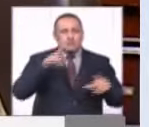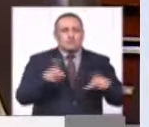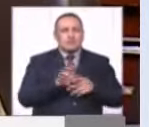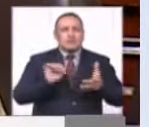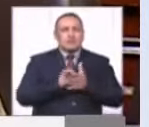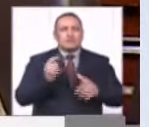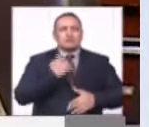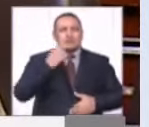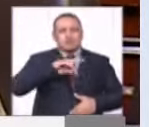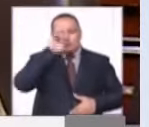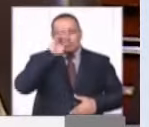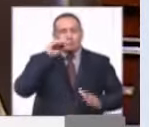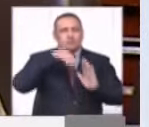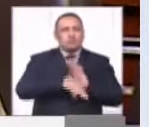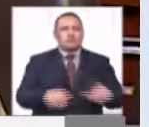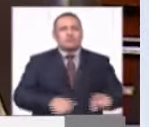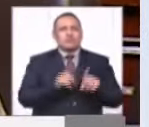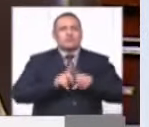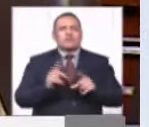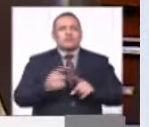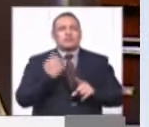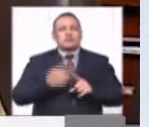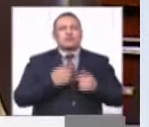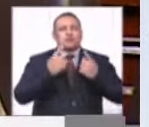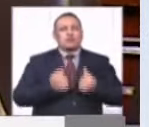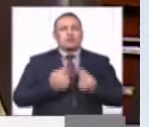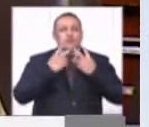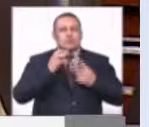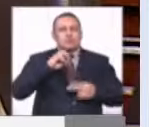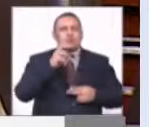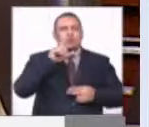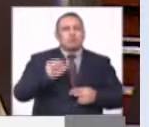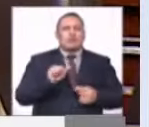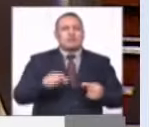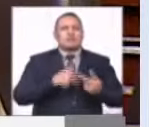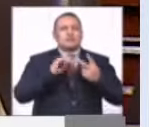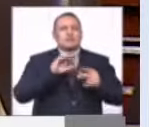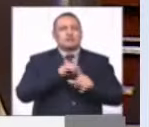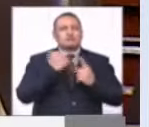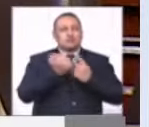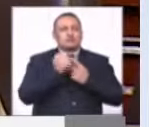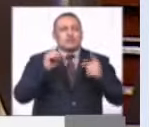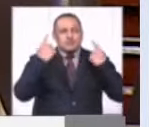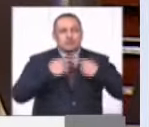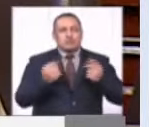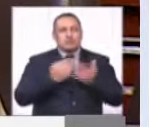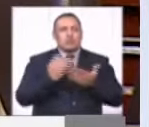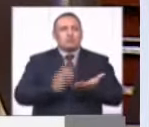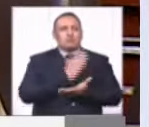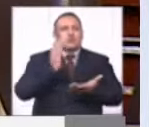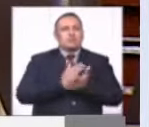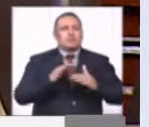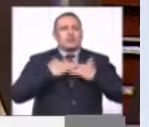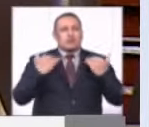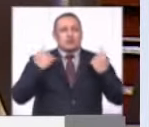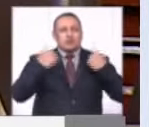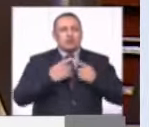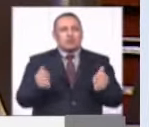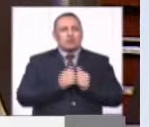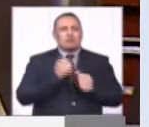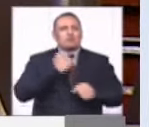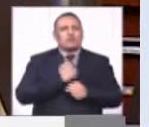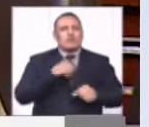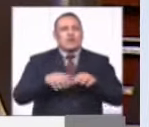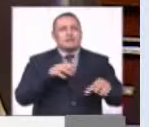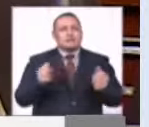a nuestro país al precipicio, no solo económico, sino moral y social. Ellos con sus actos envilecen todo, con sus acciones hacen